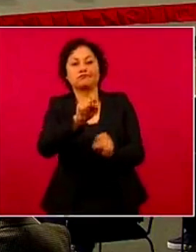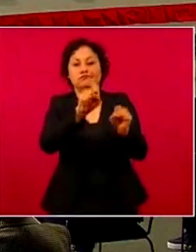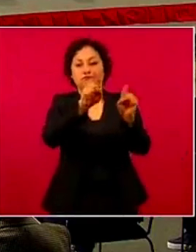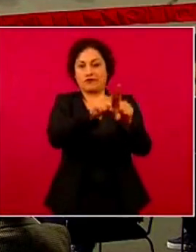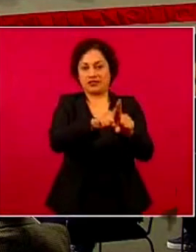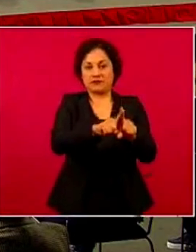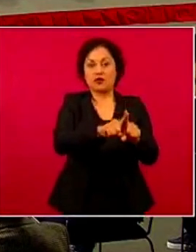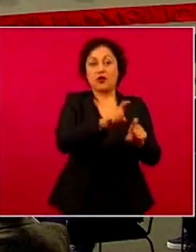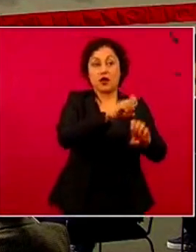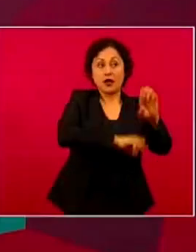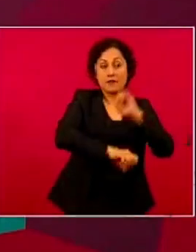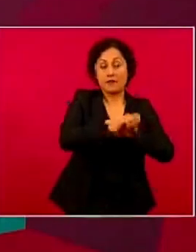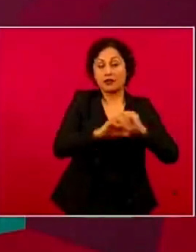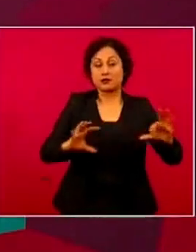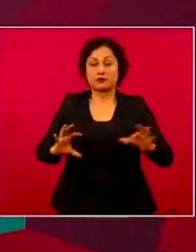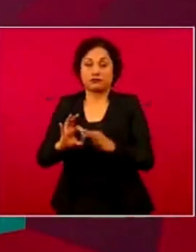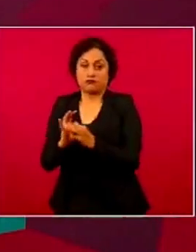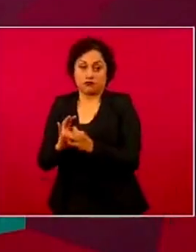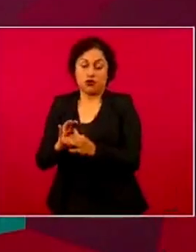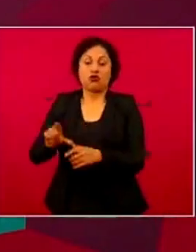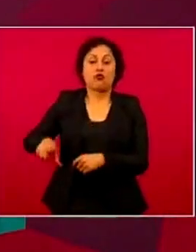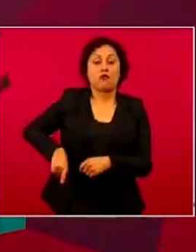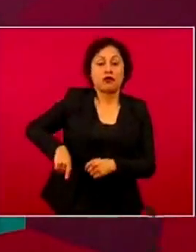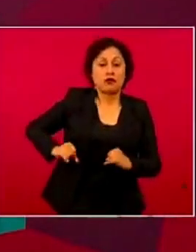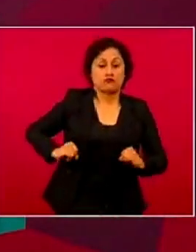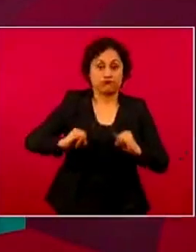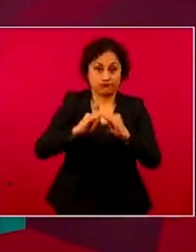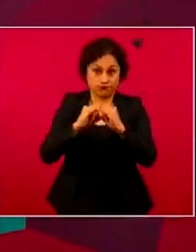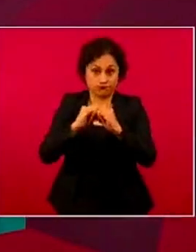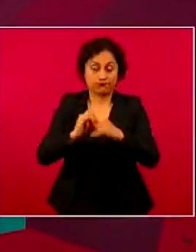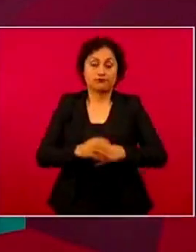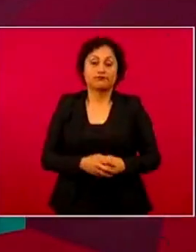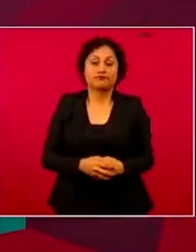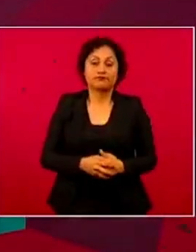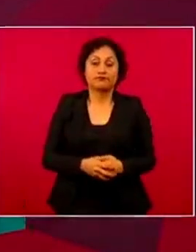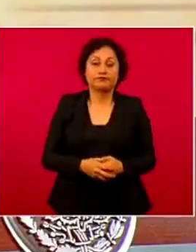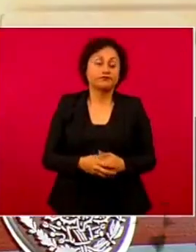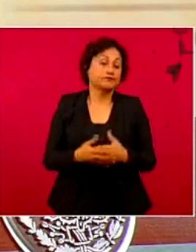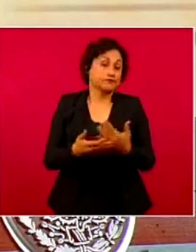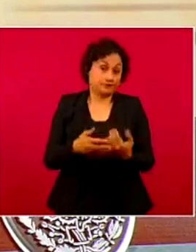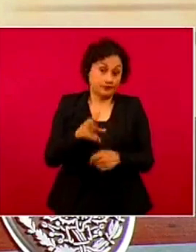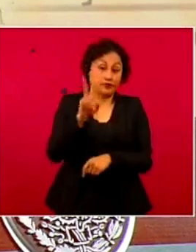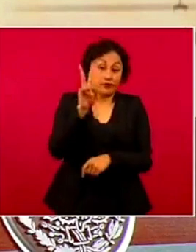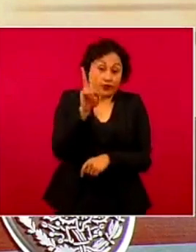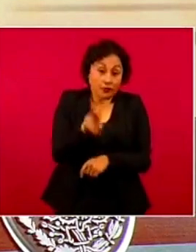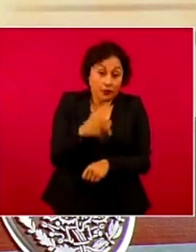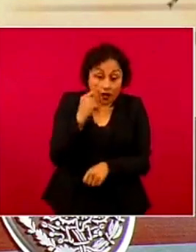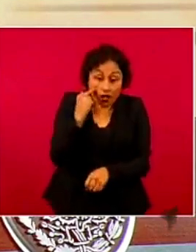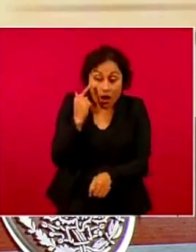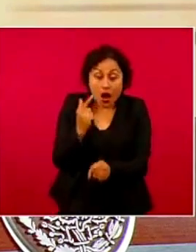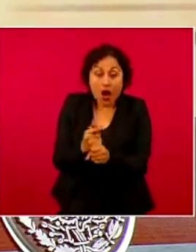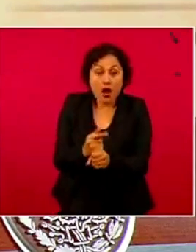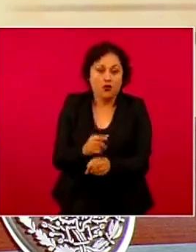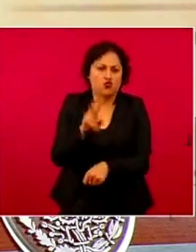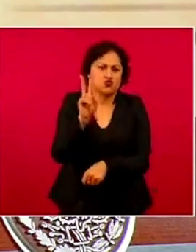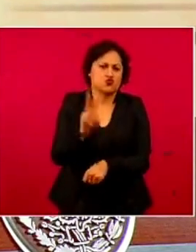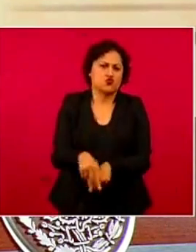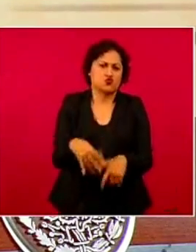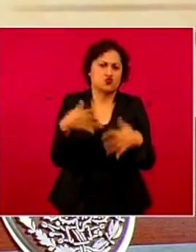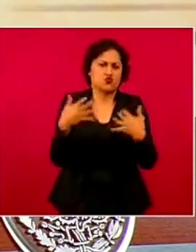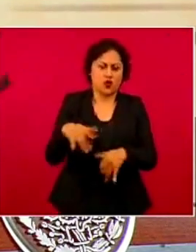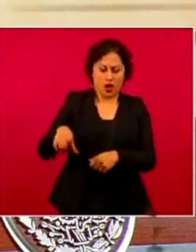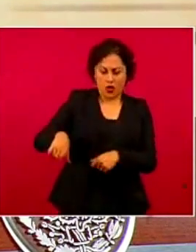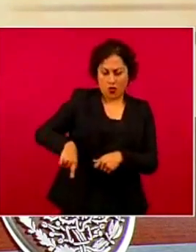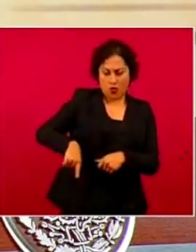México. Se llegó incluso al extremo de que al gobierno de la Ciudad de México